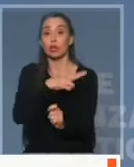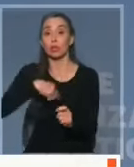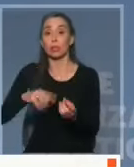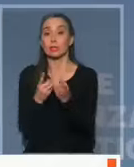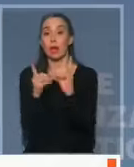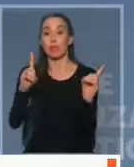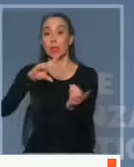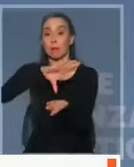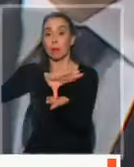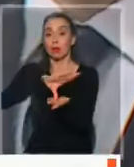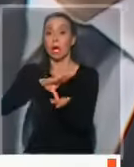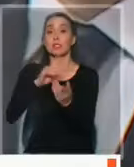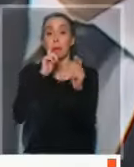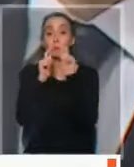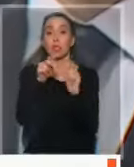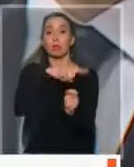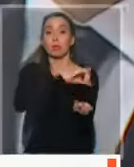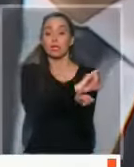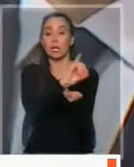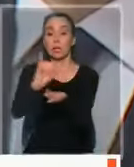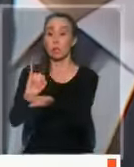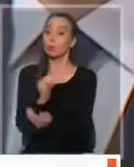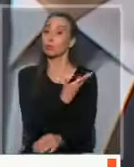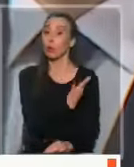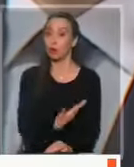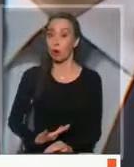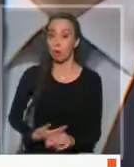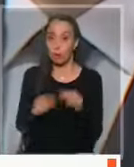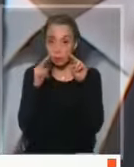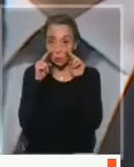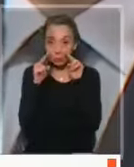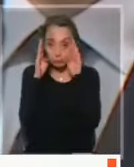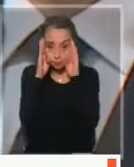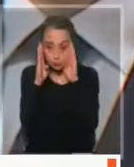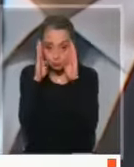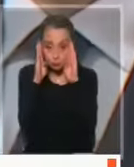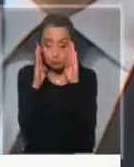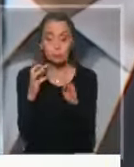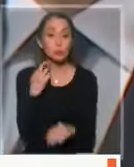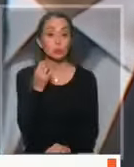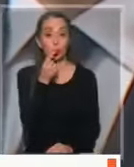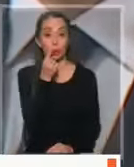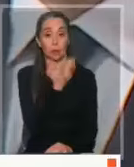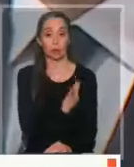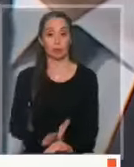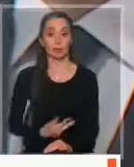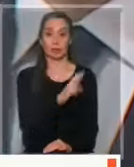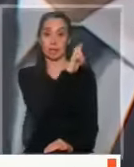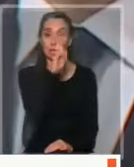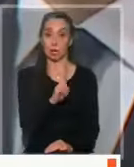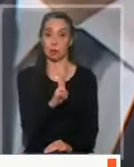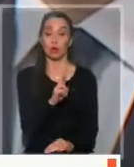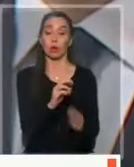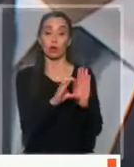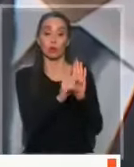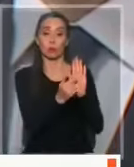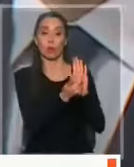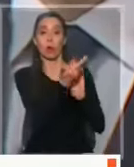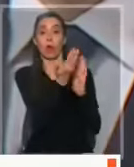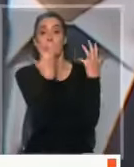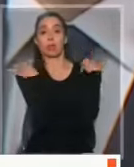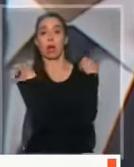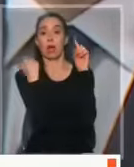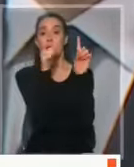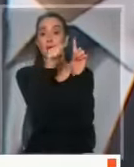democracia y nuestras instituciones. El Ejecutivo está atento, esencialmente porque el presidente de la República también tiene una atribución constitucional en esta